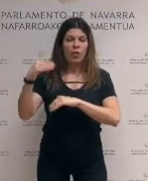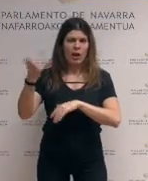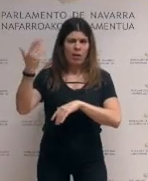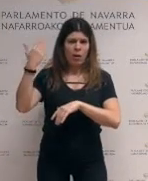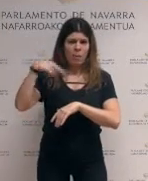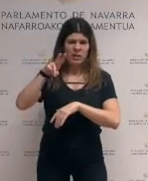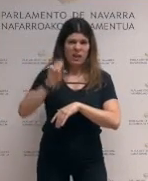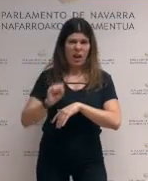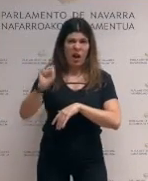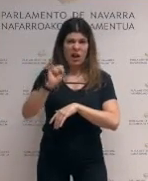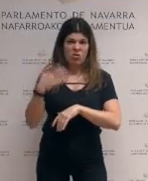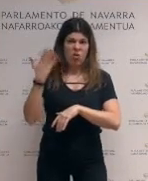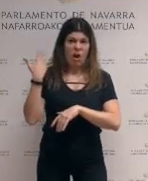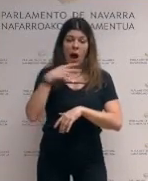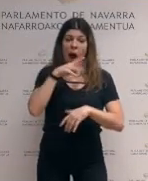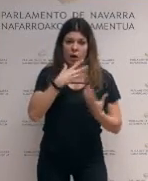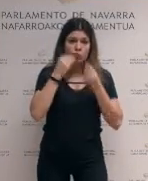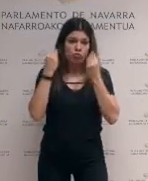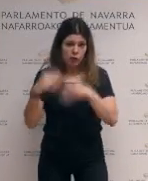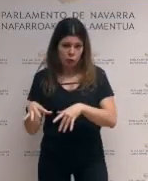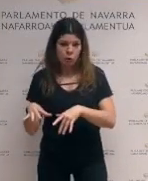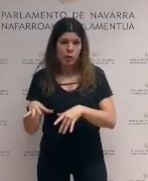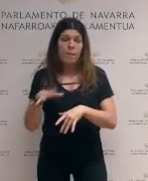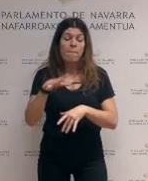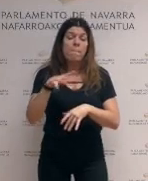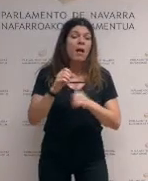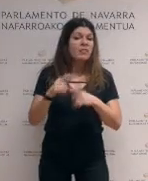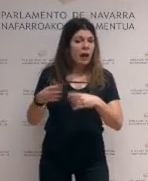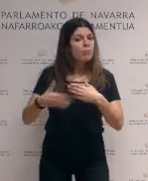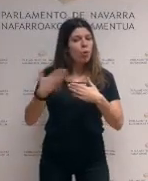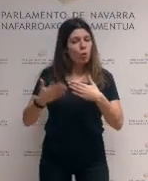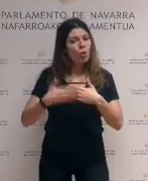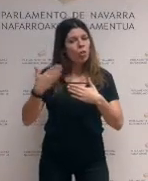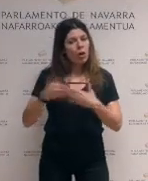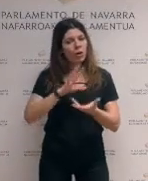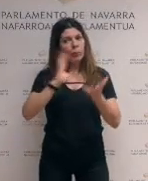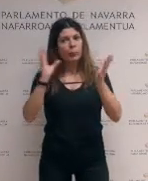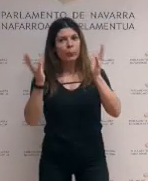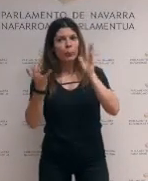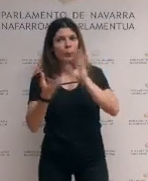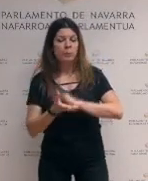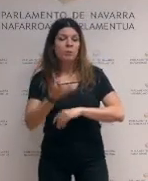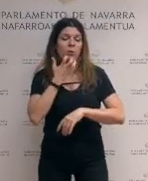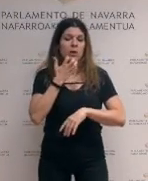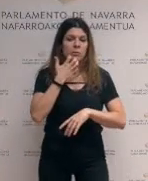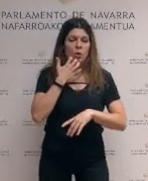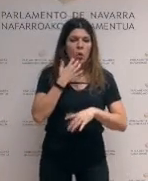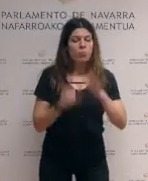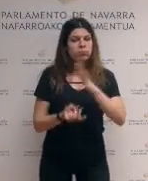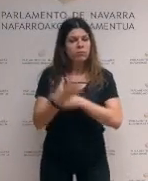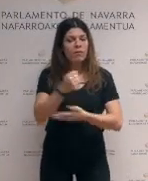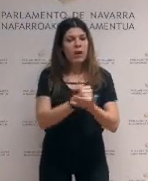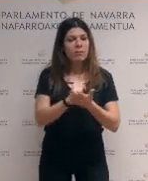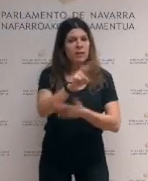ya 20 años y que evidentemente moderniza algunos aspectos que han ido evolucionando en estos 20 años, por ejemplo, la aparición de las farmacias de 24